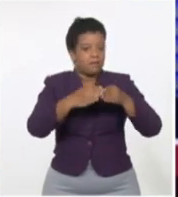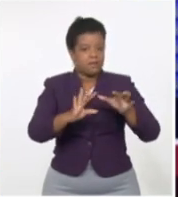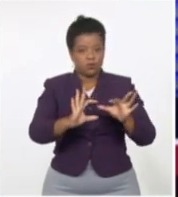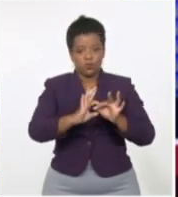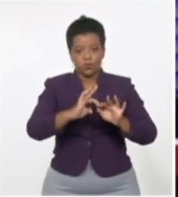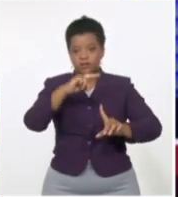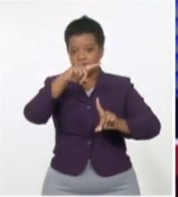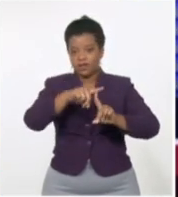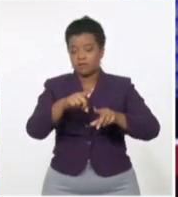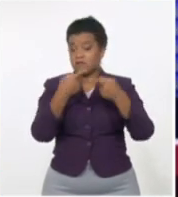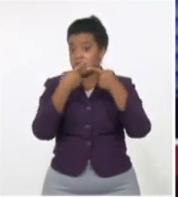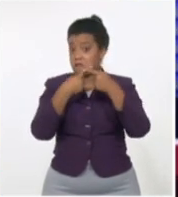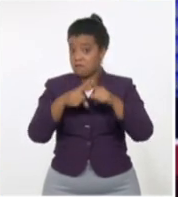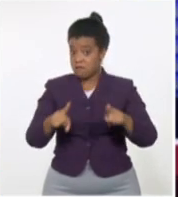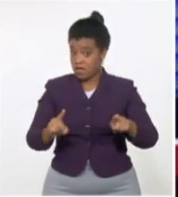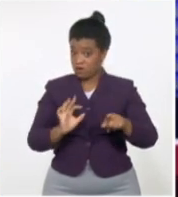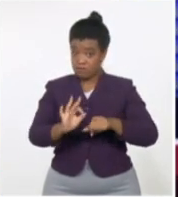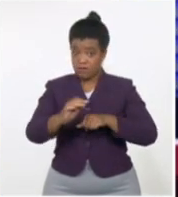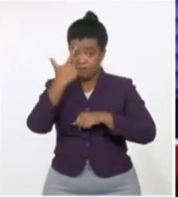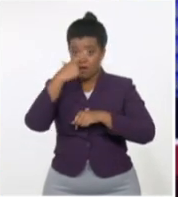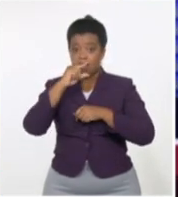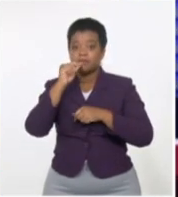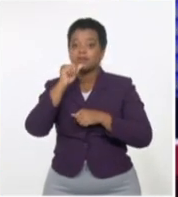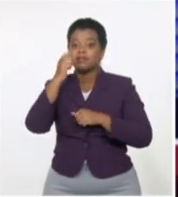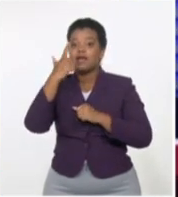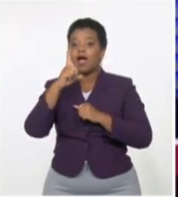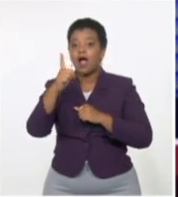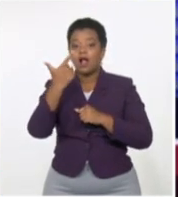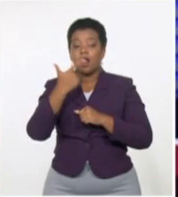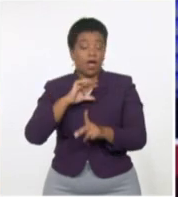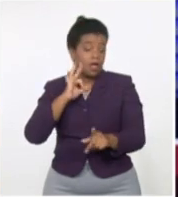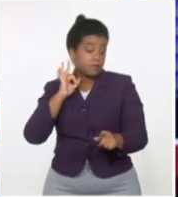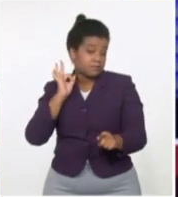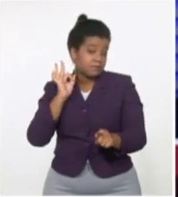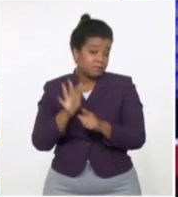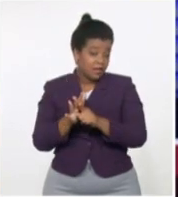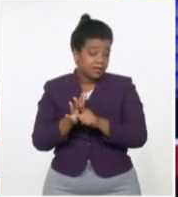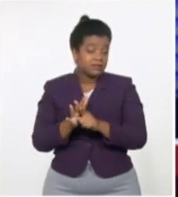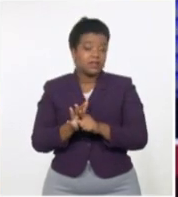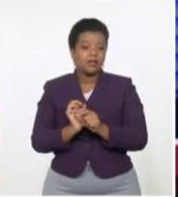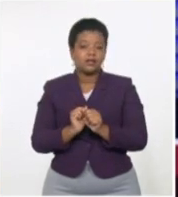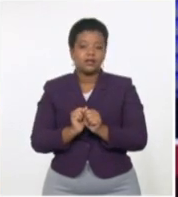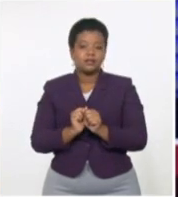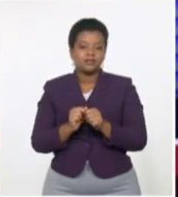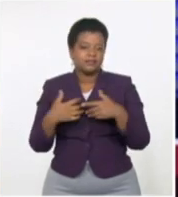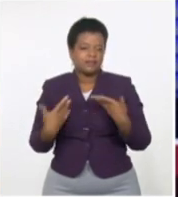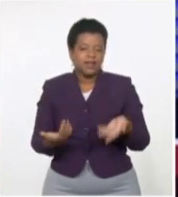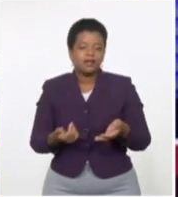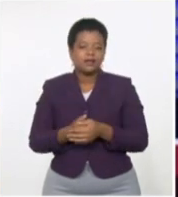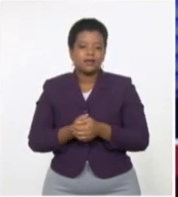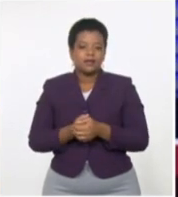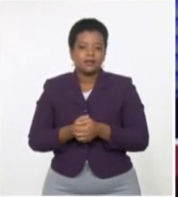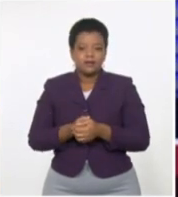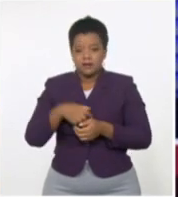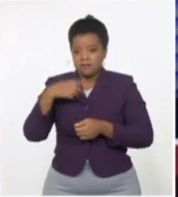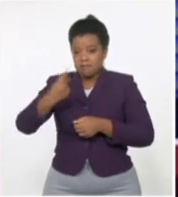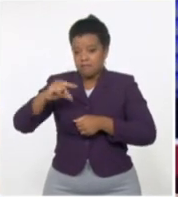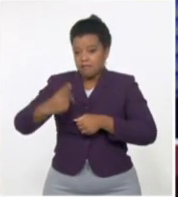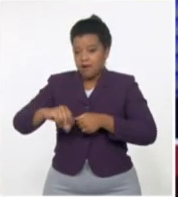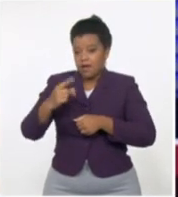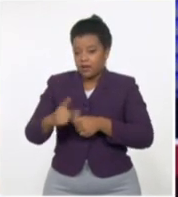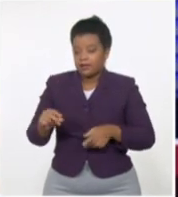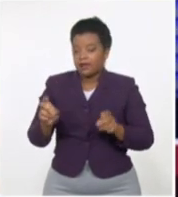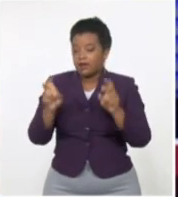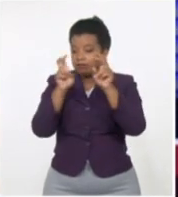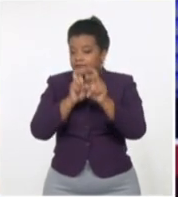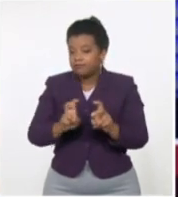Guantánamo. Pero Abdala ha sido, desde el primer momento también, objeto, digamos, también ha participado en los estudios de intervención